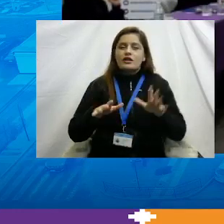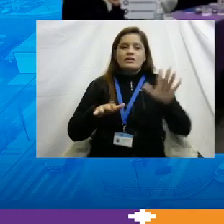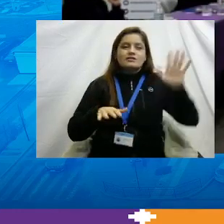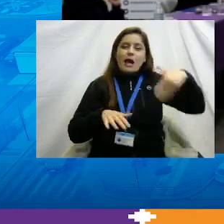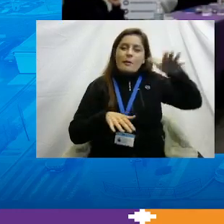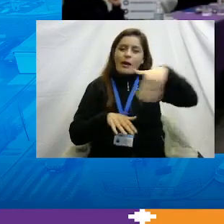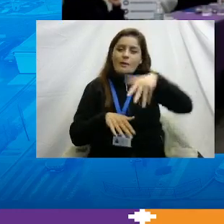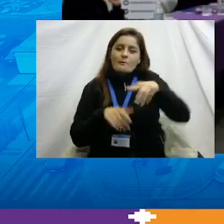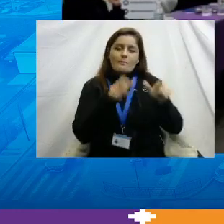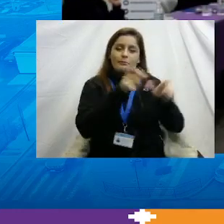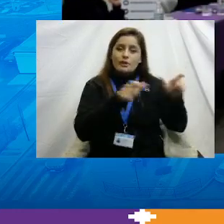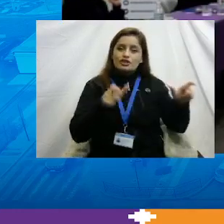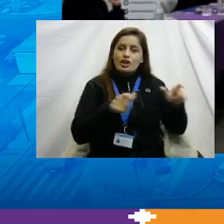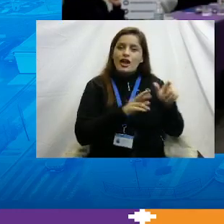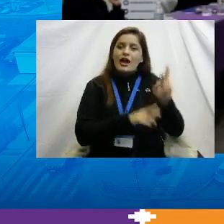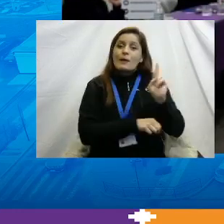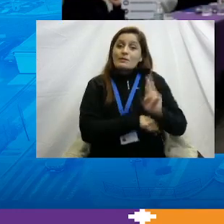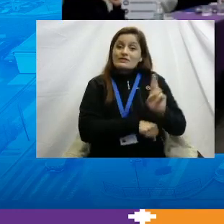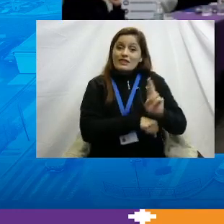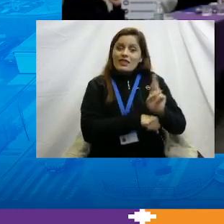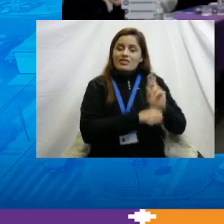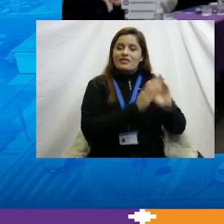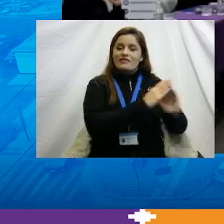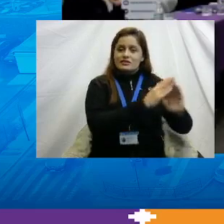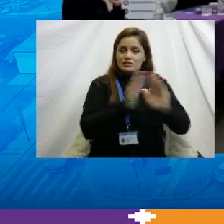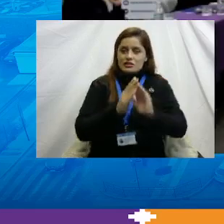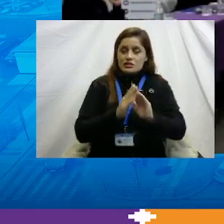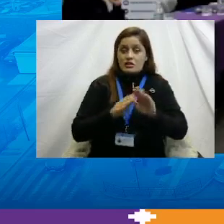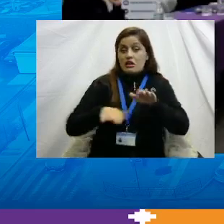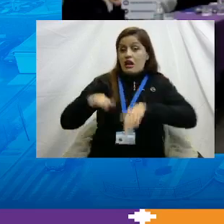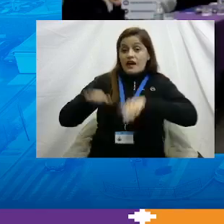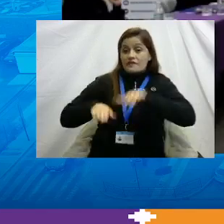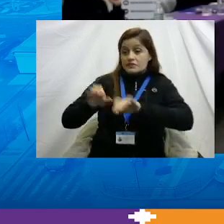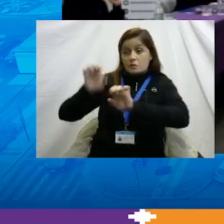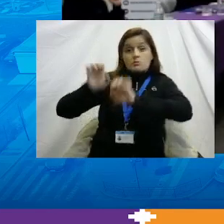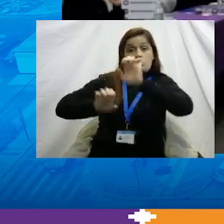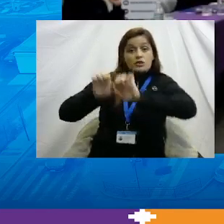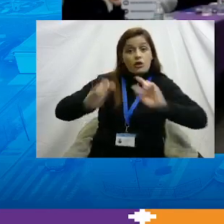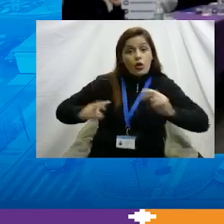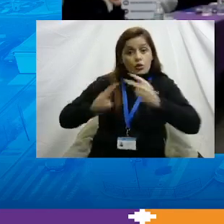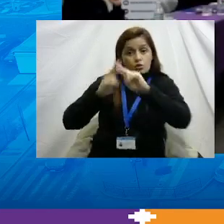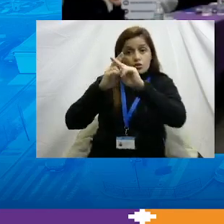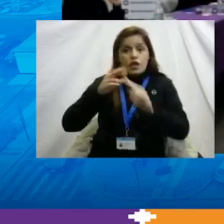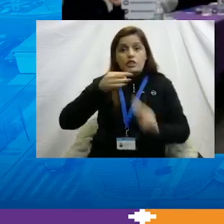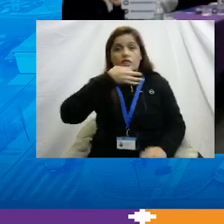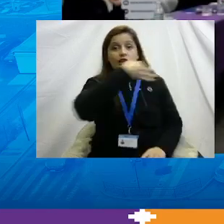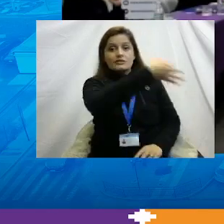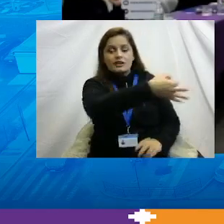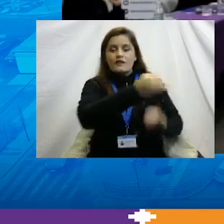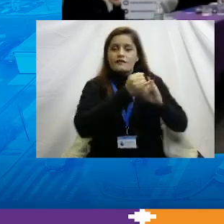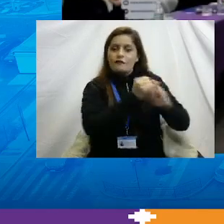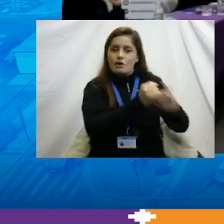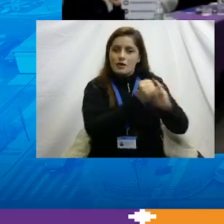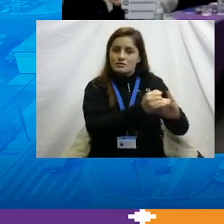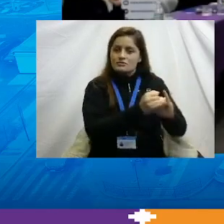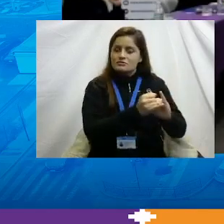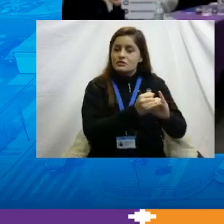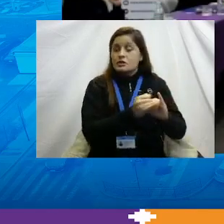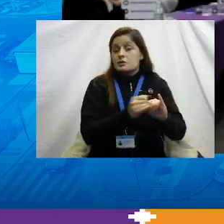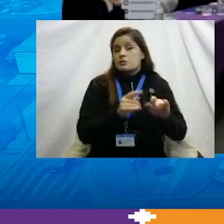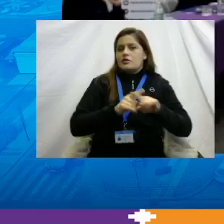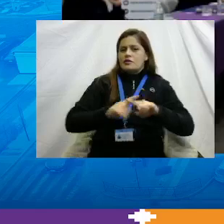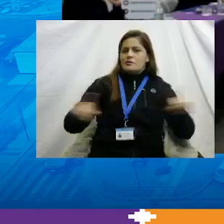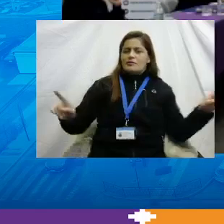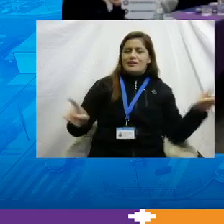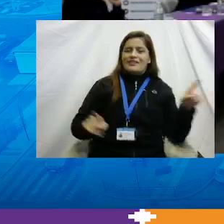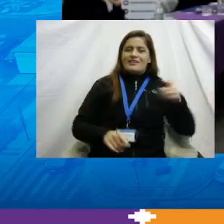lo comentábamos en el consejo pasado, muchas veces la empresa da una información a los vecinos. Y la otra información que tiene la